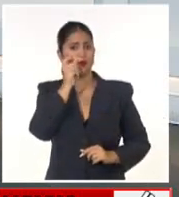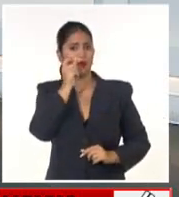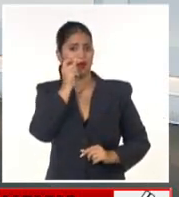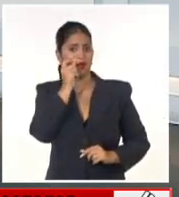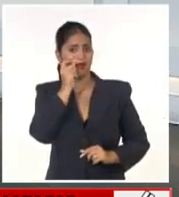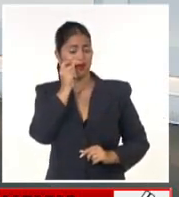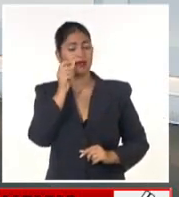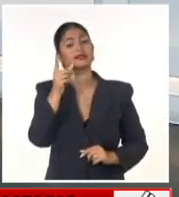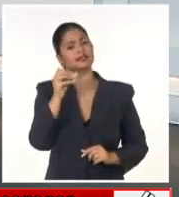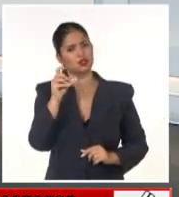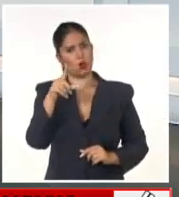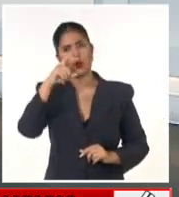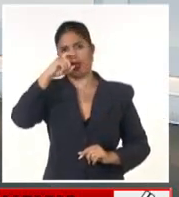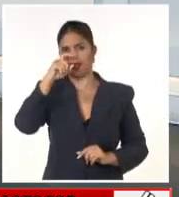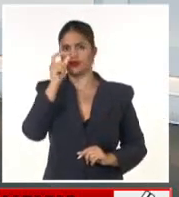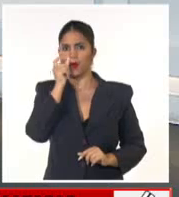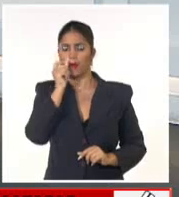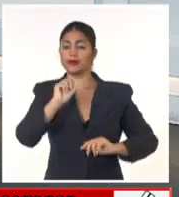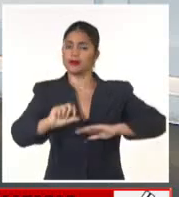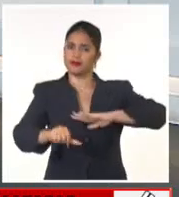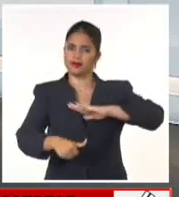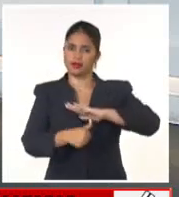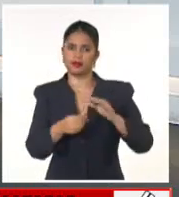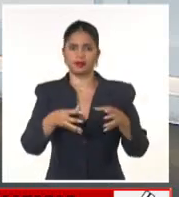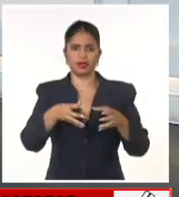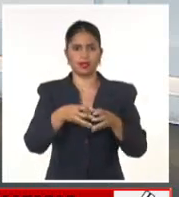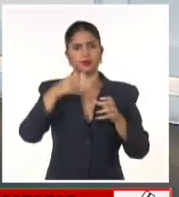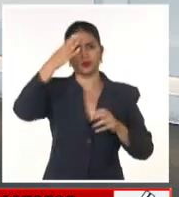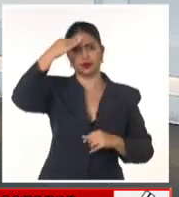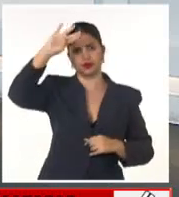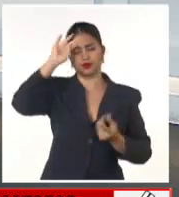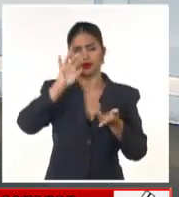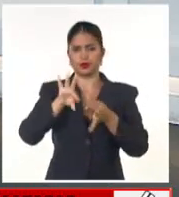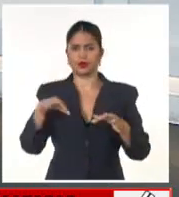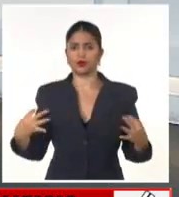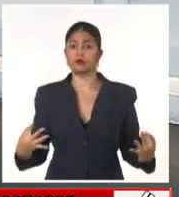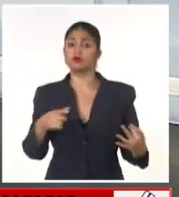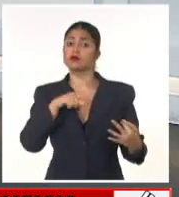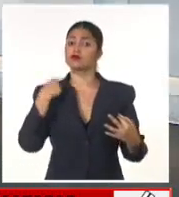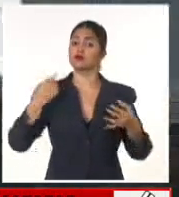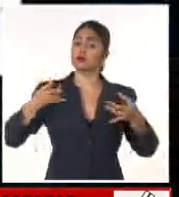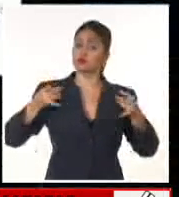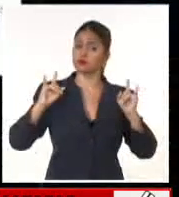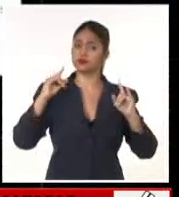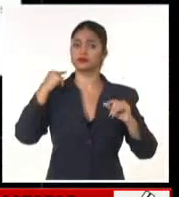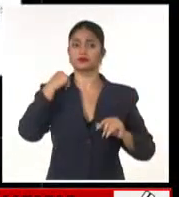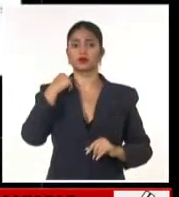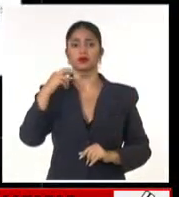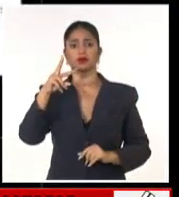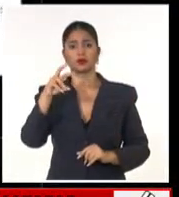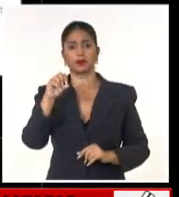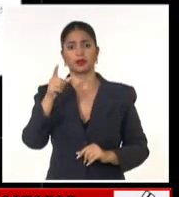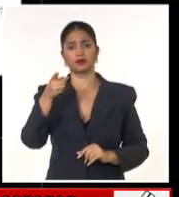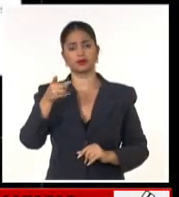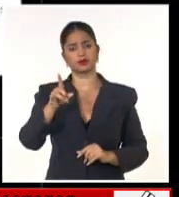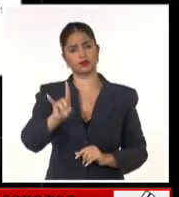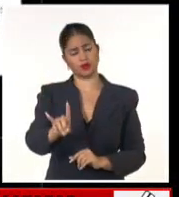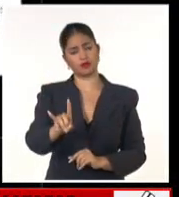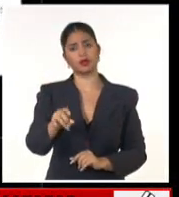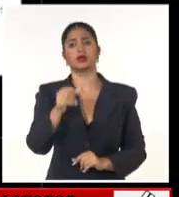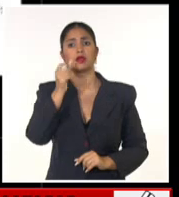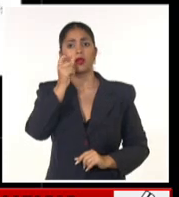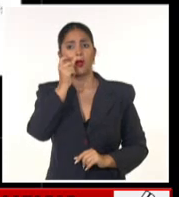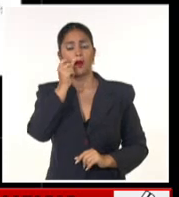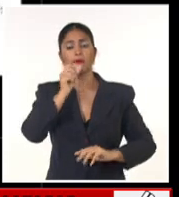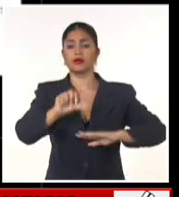tiempo presidente del Comité Olímpico Cubano y falleciera en 2019. A propósito, el titular del INDER, Osvaldo Bento